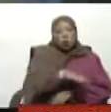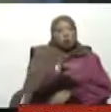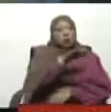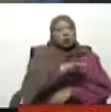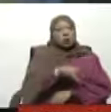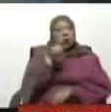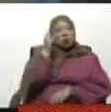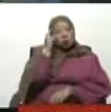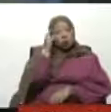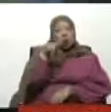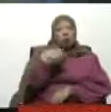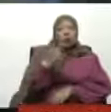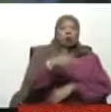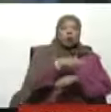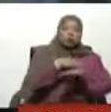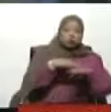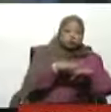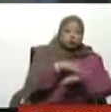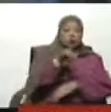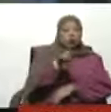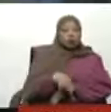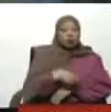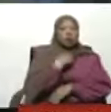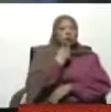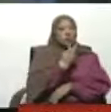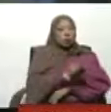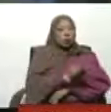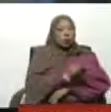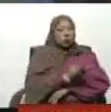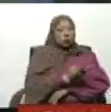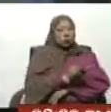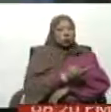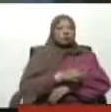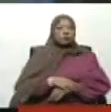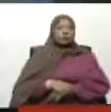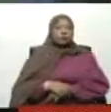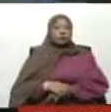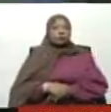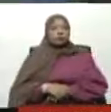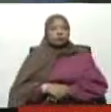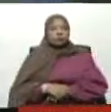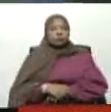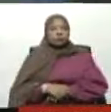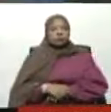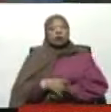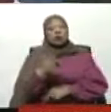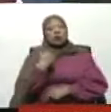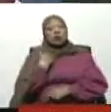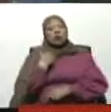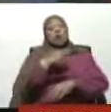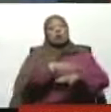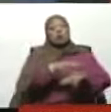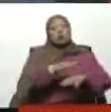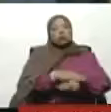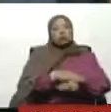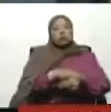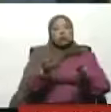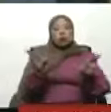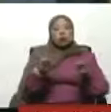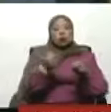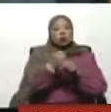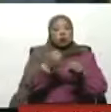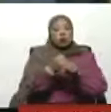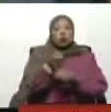que llegue otro ministro será vocero también, porque así hemos hablado. La gente me ha dicho que le diga a usted el resumen de